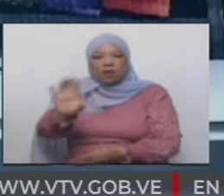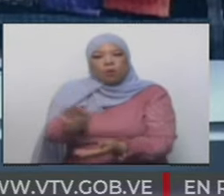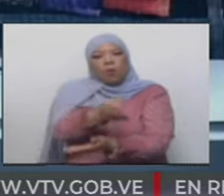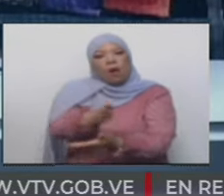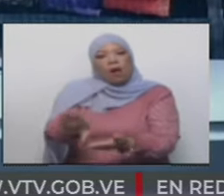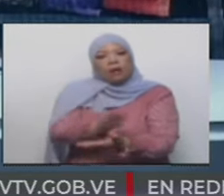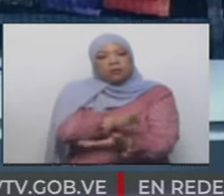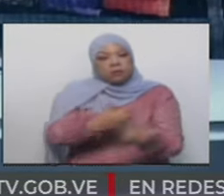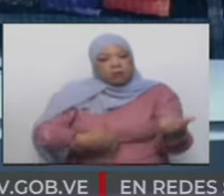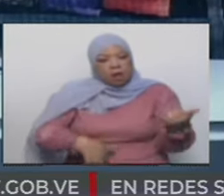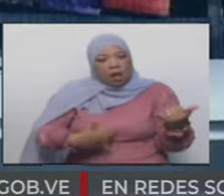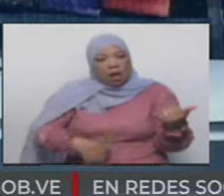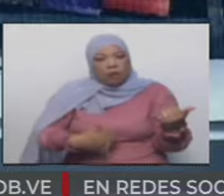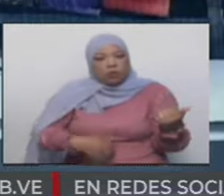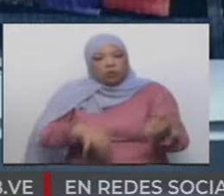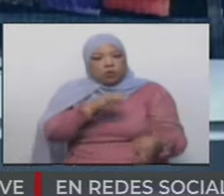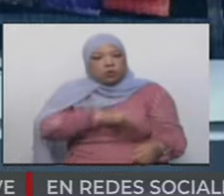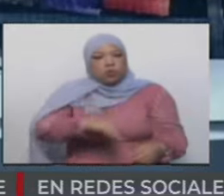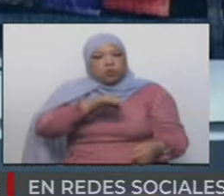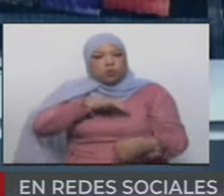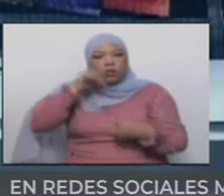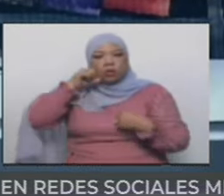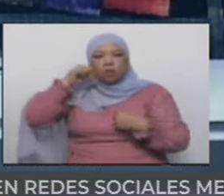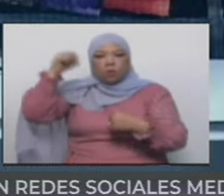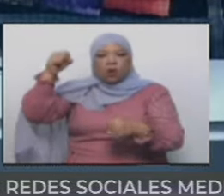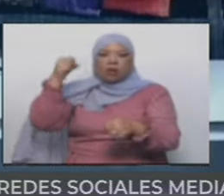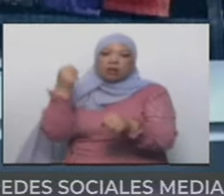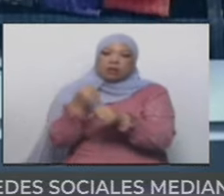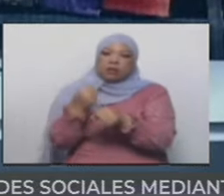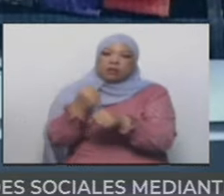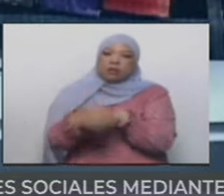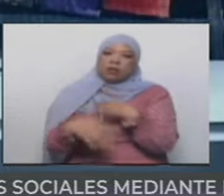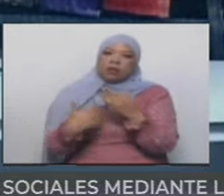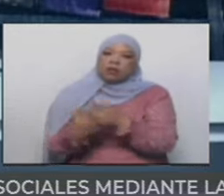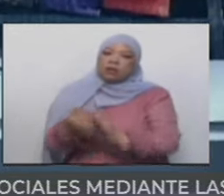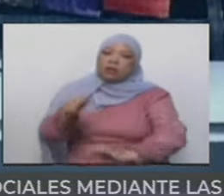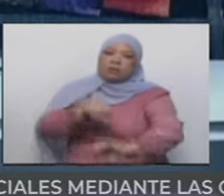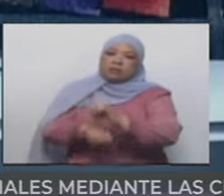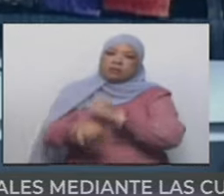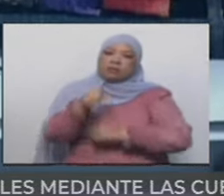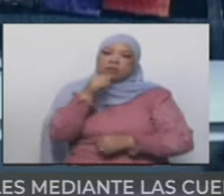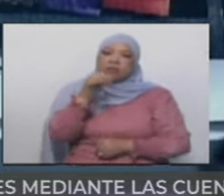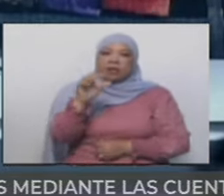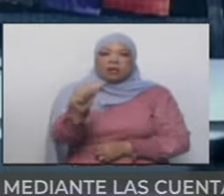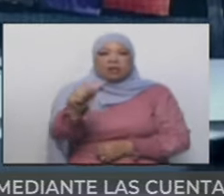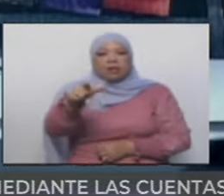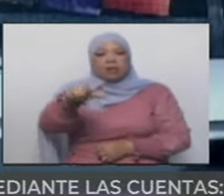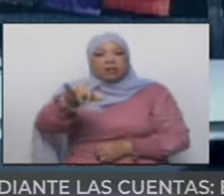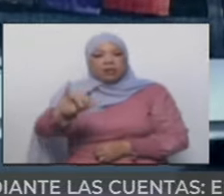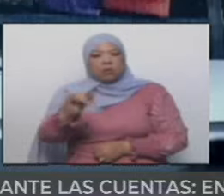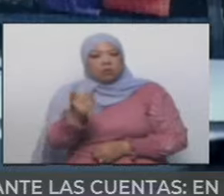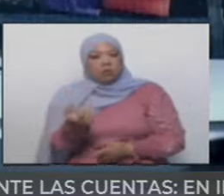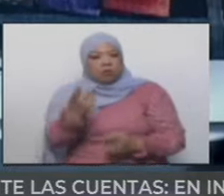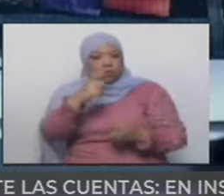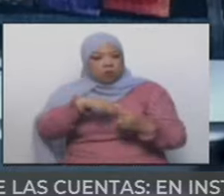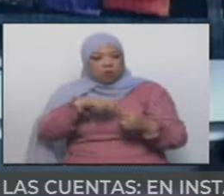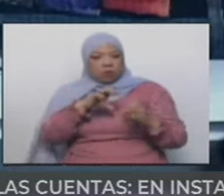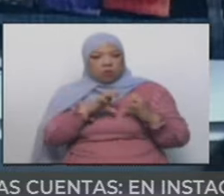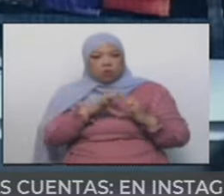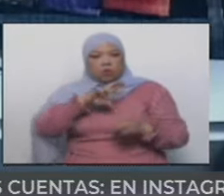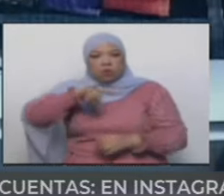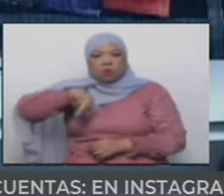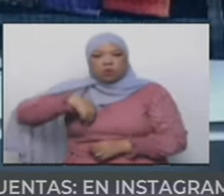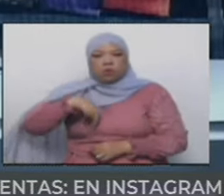canto antiimperialista, socialista, anticolonialista, antioligárquico. Alí va en el corazón nuestro.